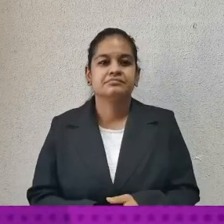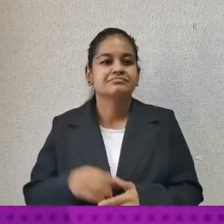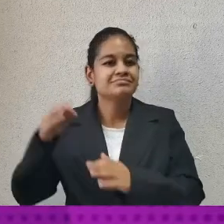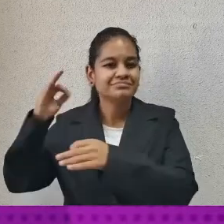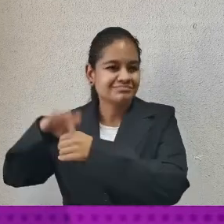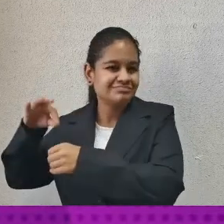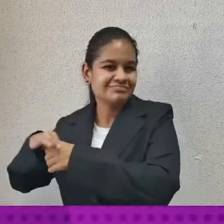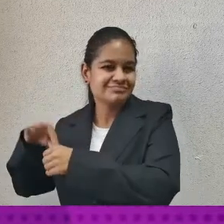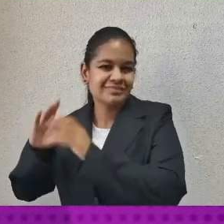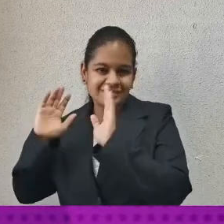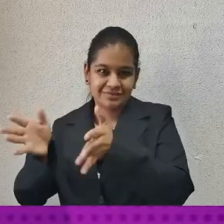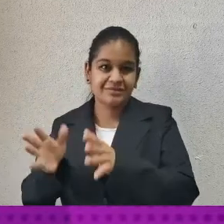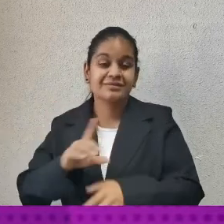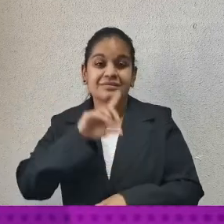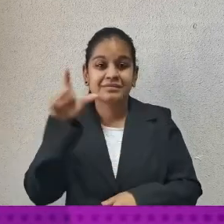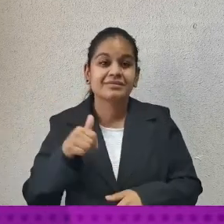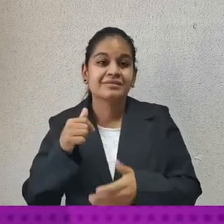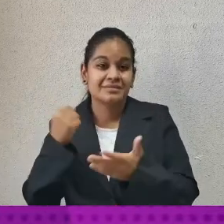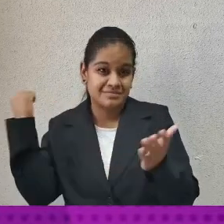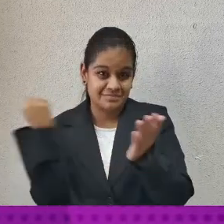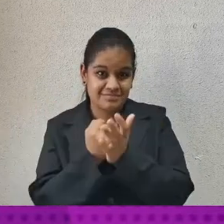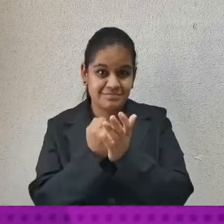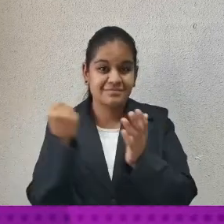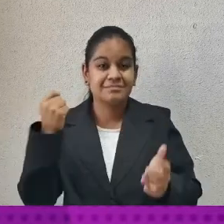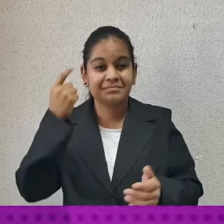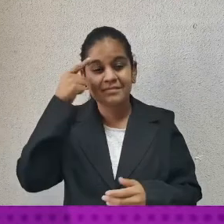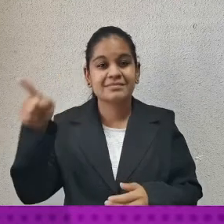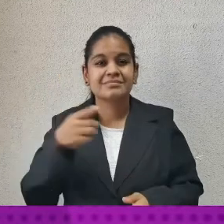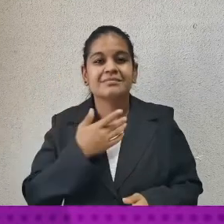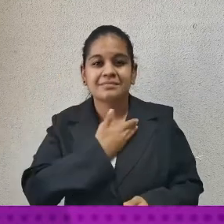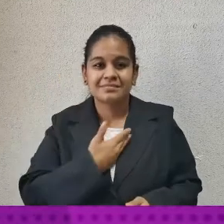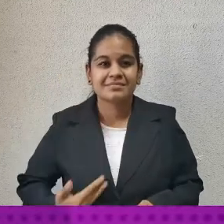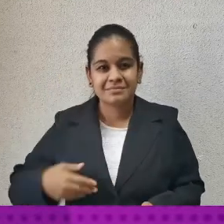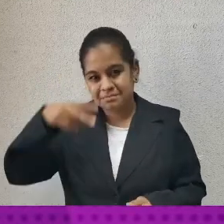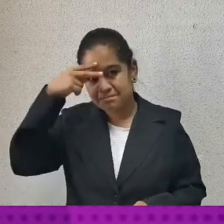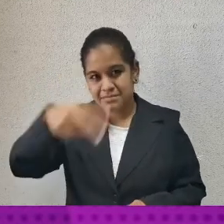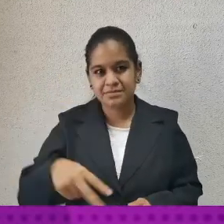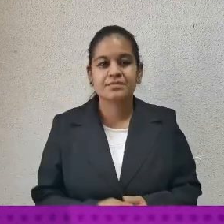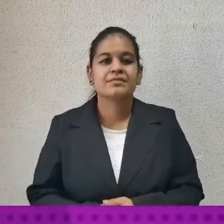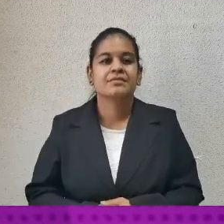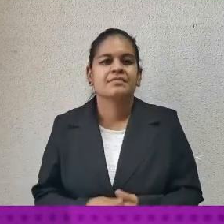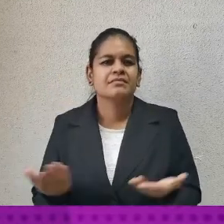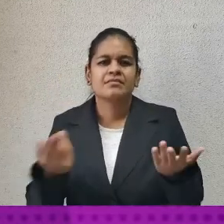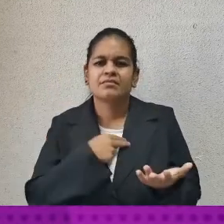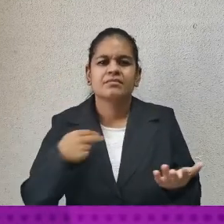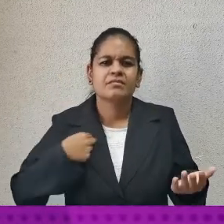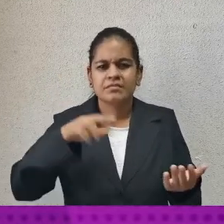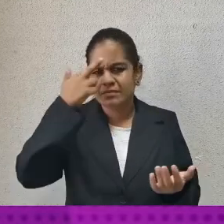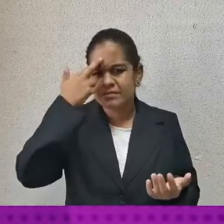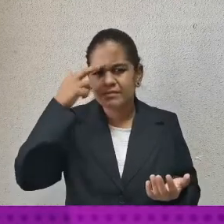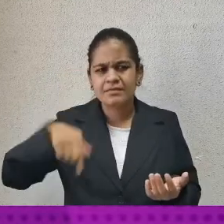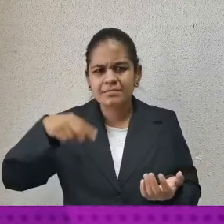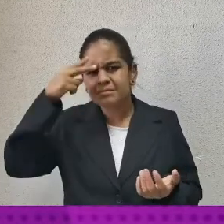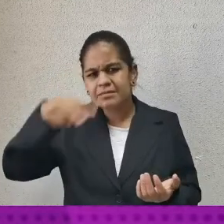En ese tenor, en los últimos años hemos tenido 3 partidos políticos cuyo el tribunal ha entregado